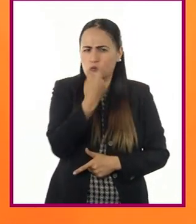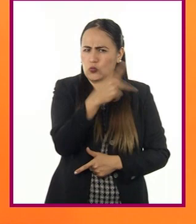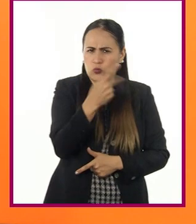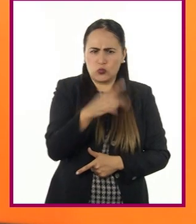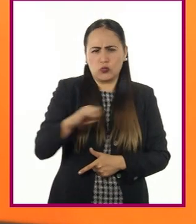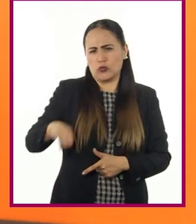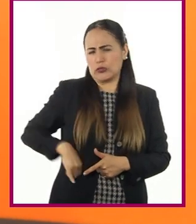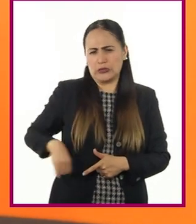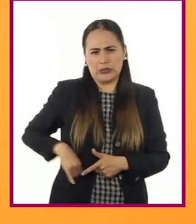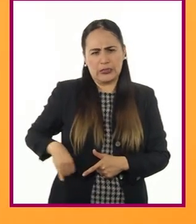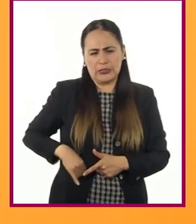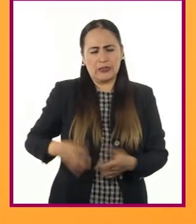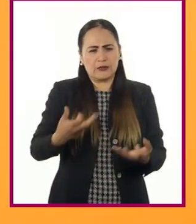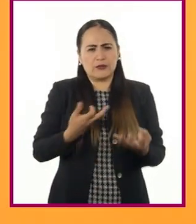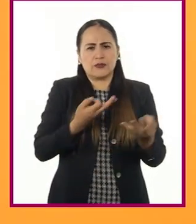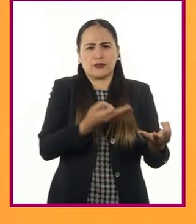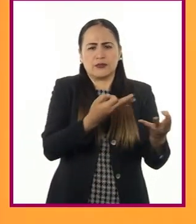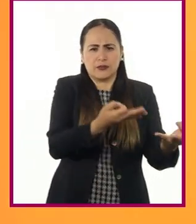y motivaciones.